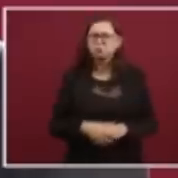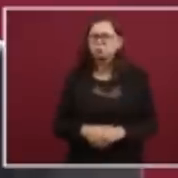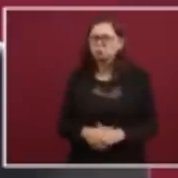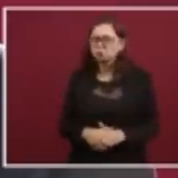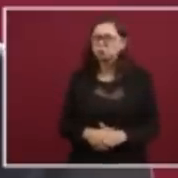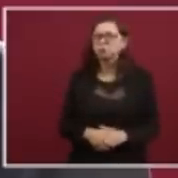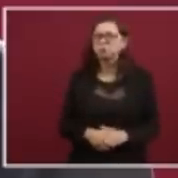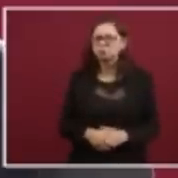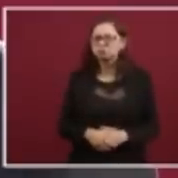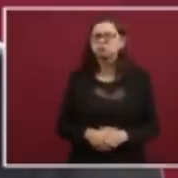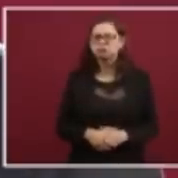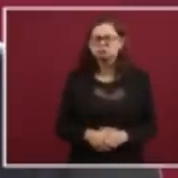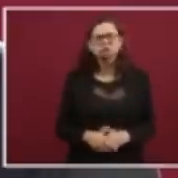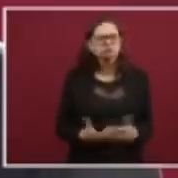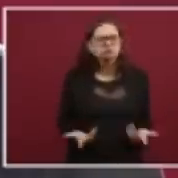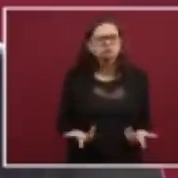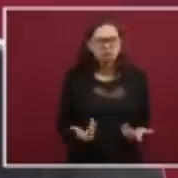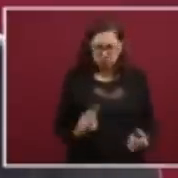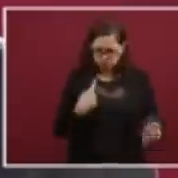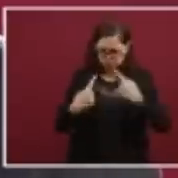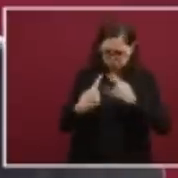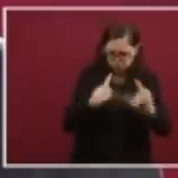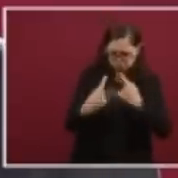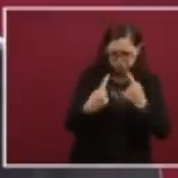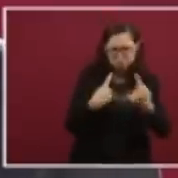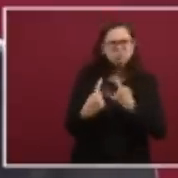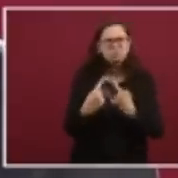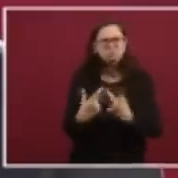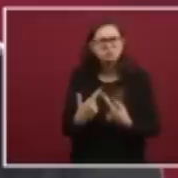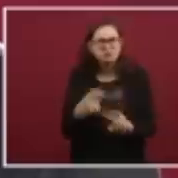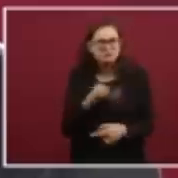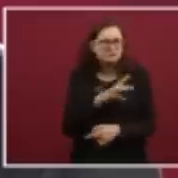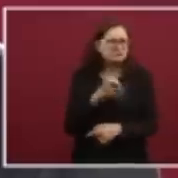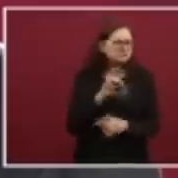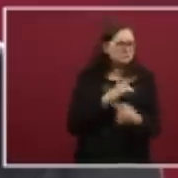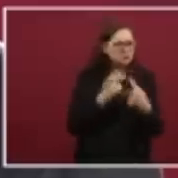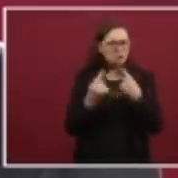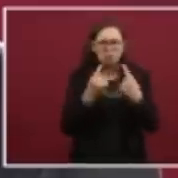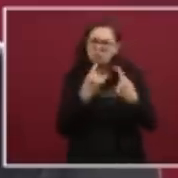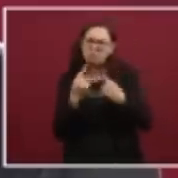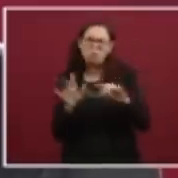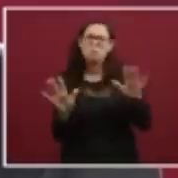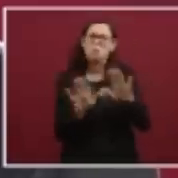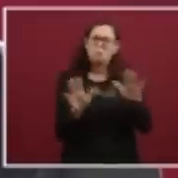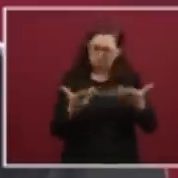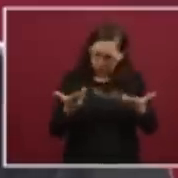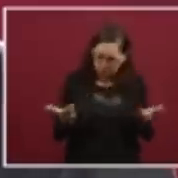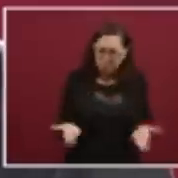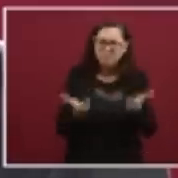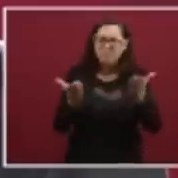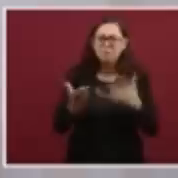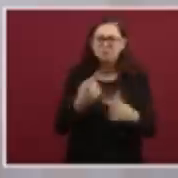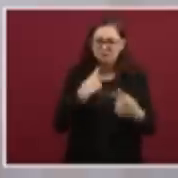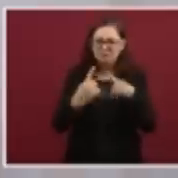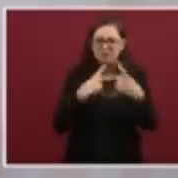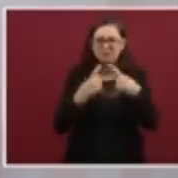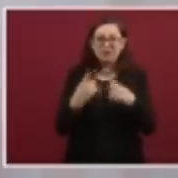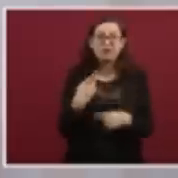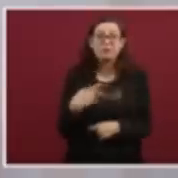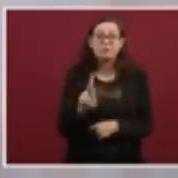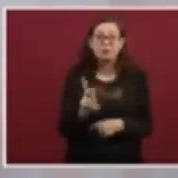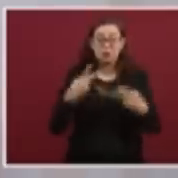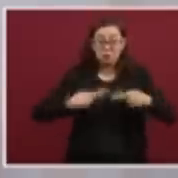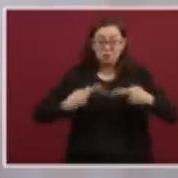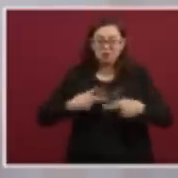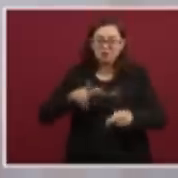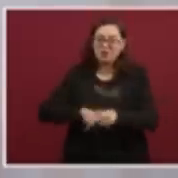O sea, vamos al debate, no hay que tenerle miedo a eso, nada más no a lo